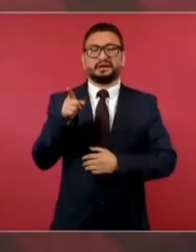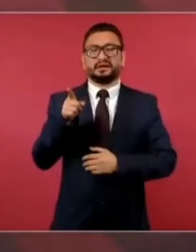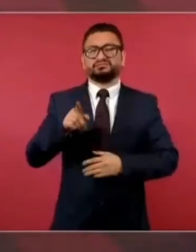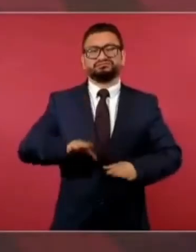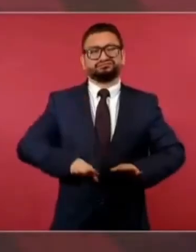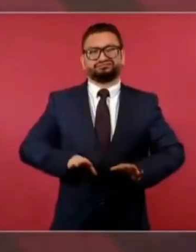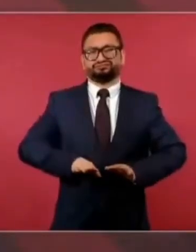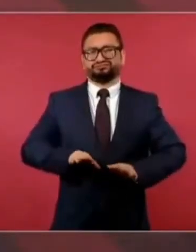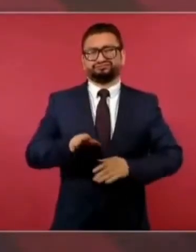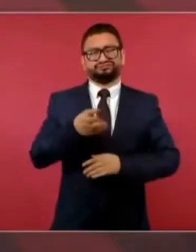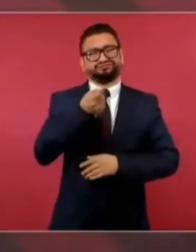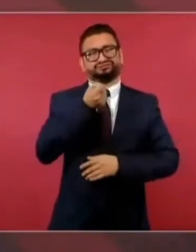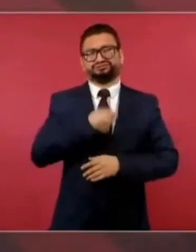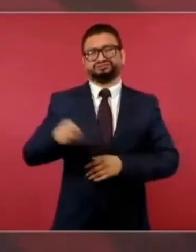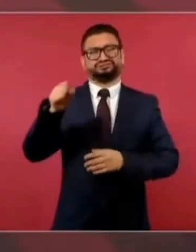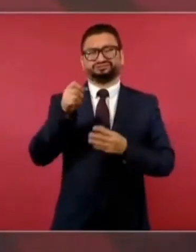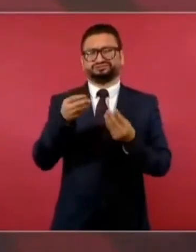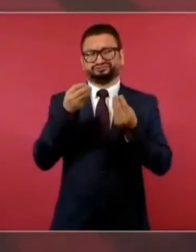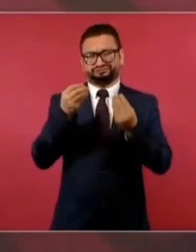capacidad,